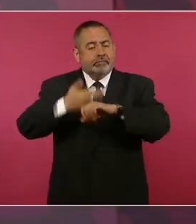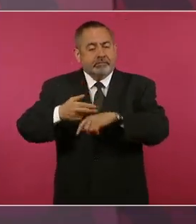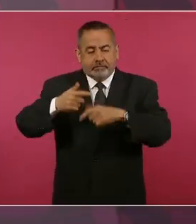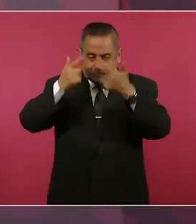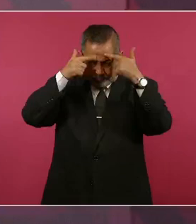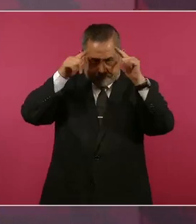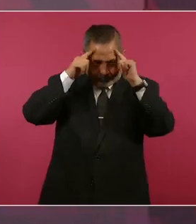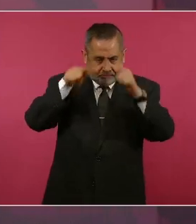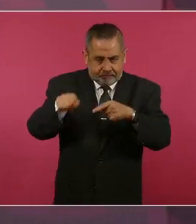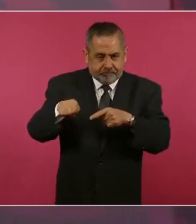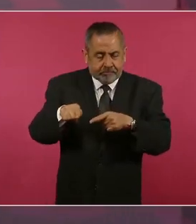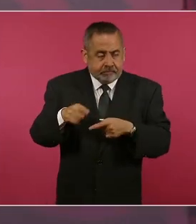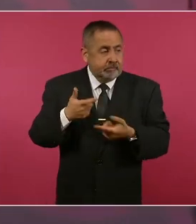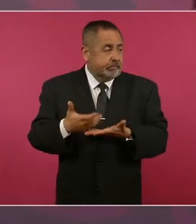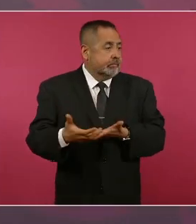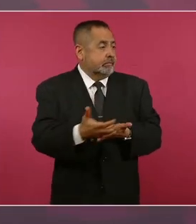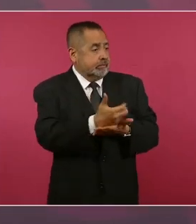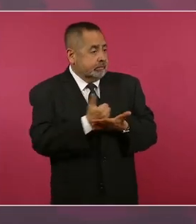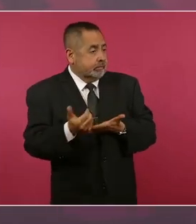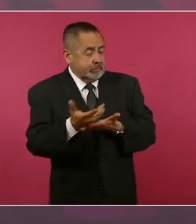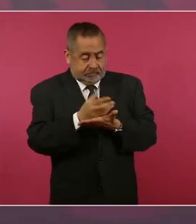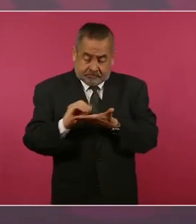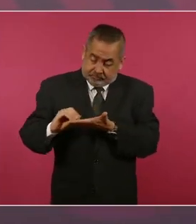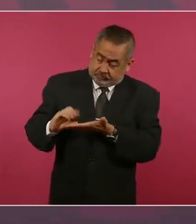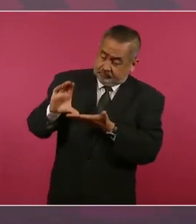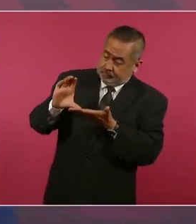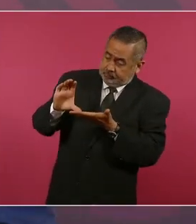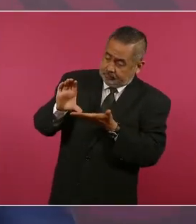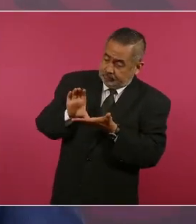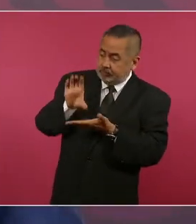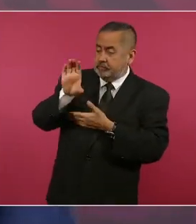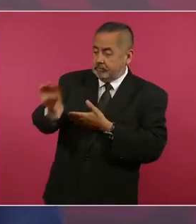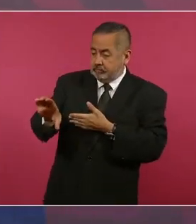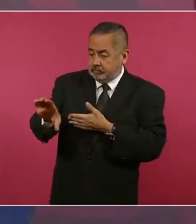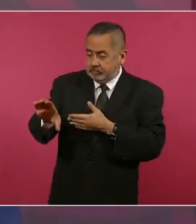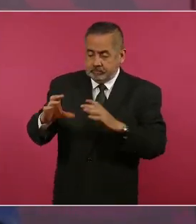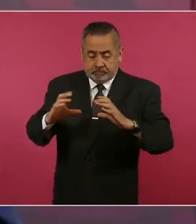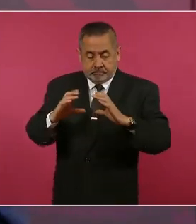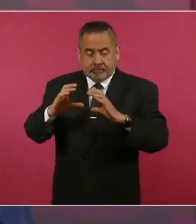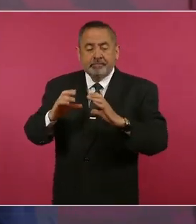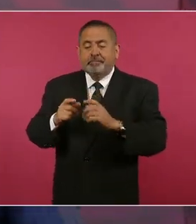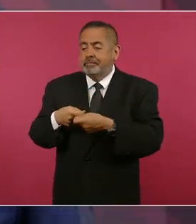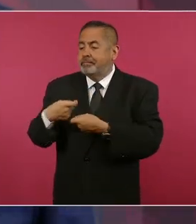van a pasar a ese fondo también.